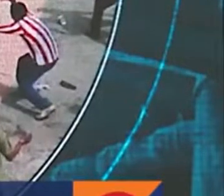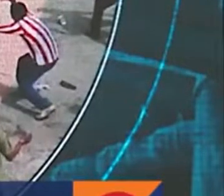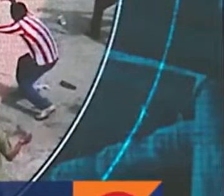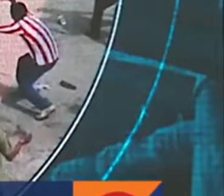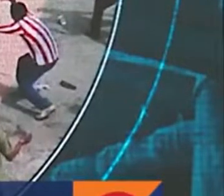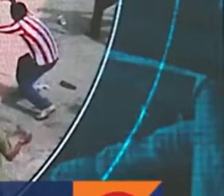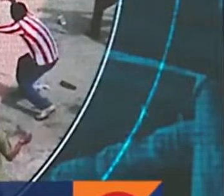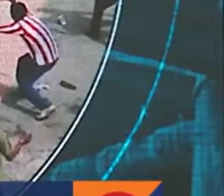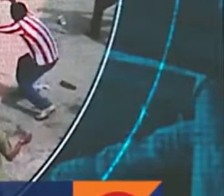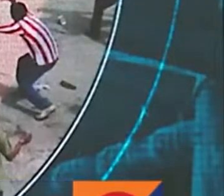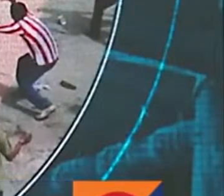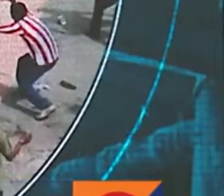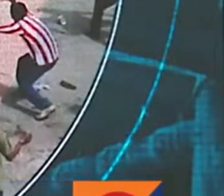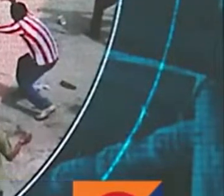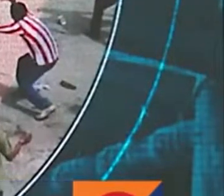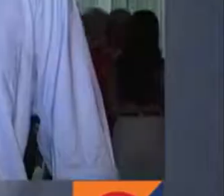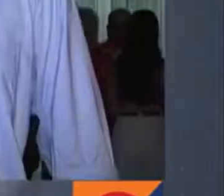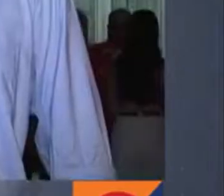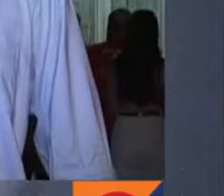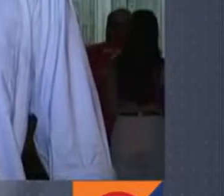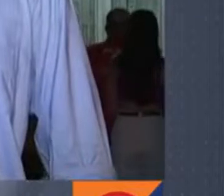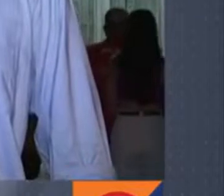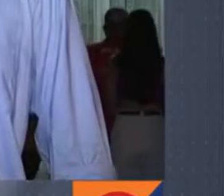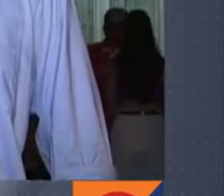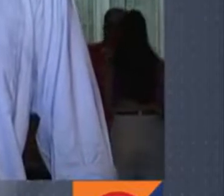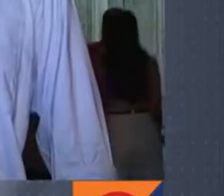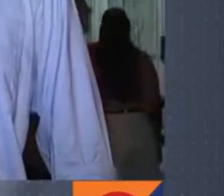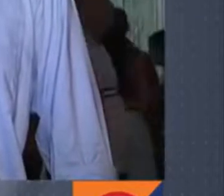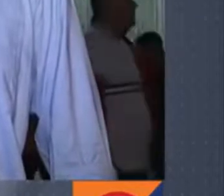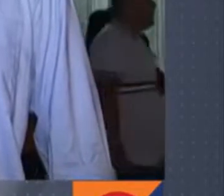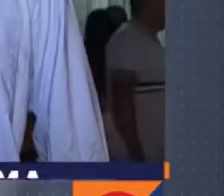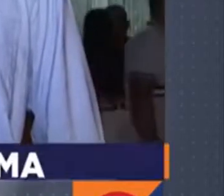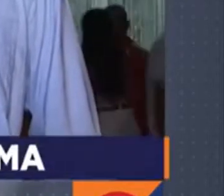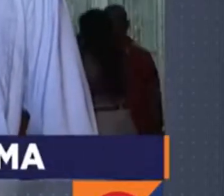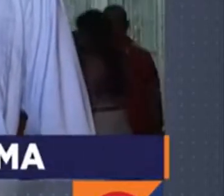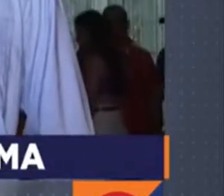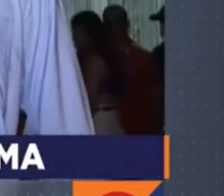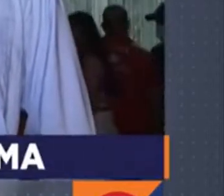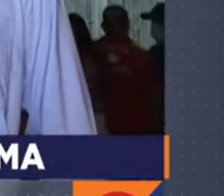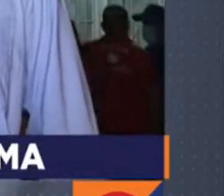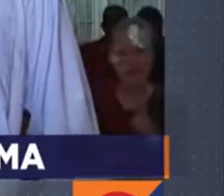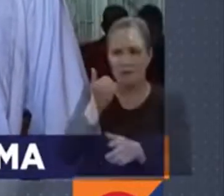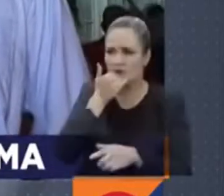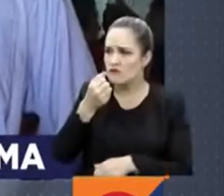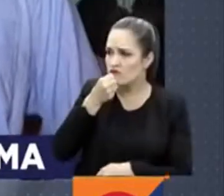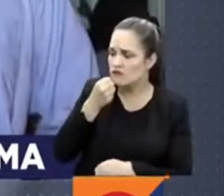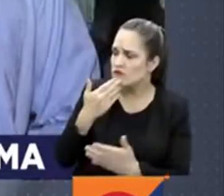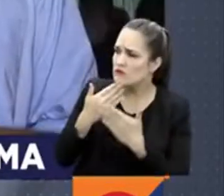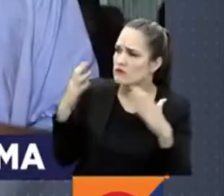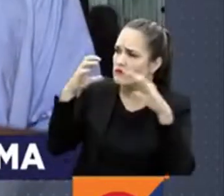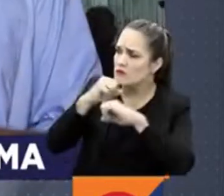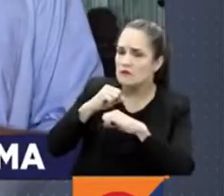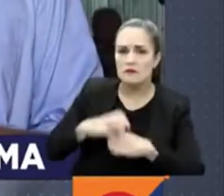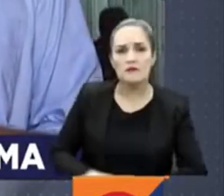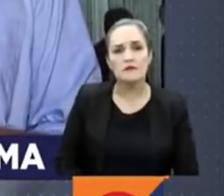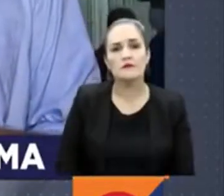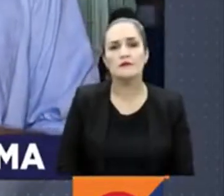Tolima. Vamos a esta hora con Jimmy Montenegro, que nos tiene los detalles desde el lugar de la noticia. Jimmy, buenas noches.